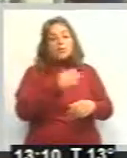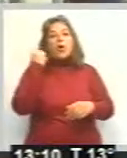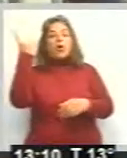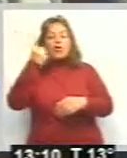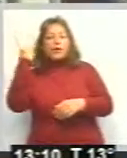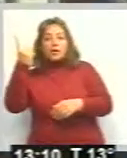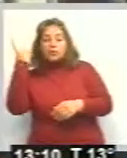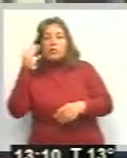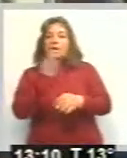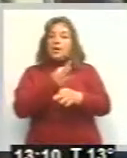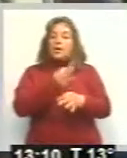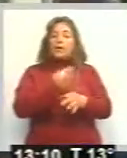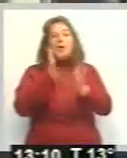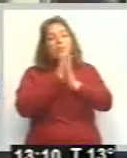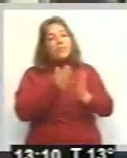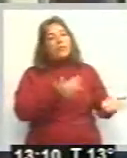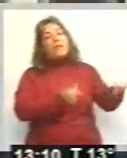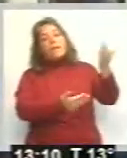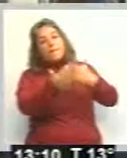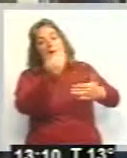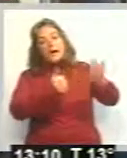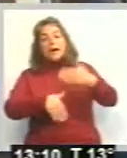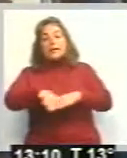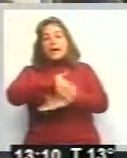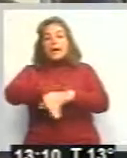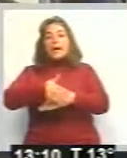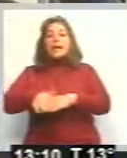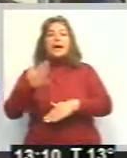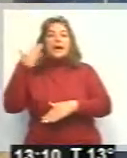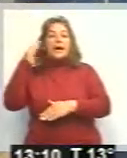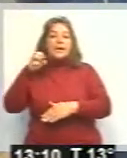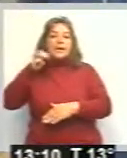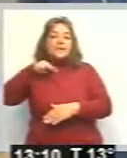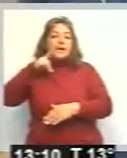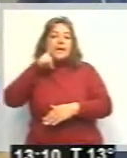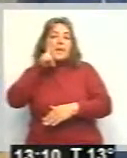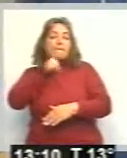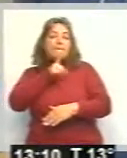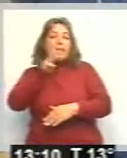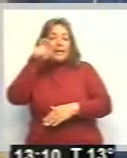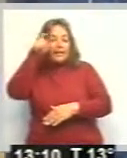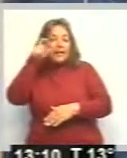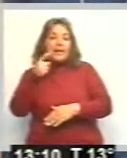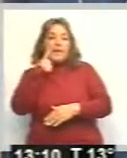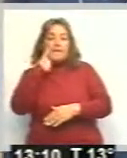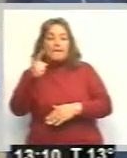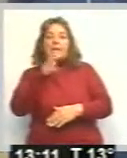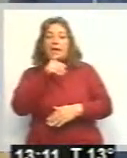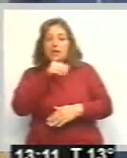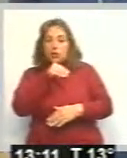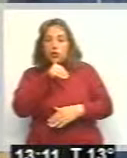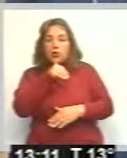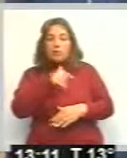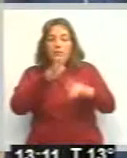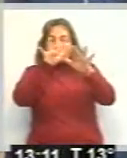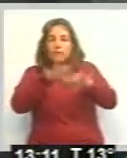establecimientos educativos que se acerquen por Mitre 1014 a los fines de coordinar una agenda de capacitación que va a ir acompañada de spot, de